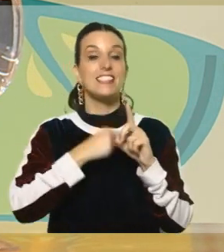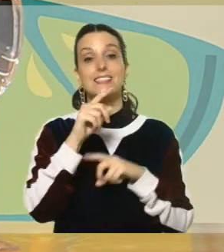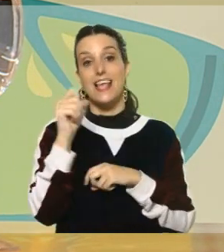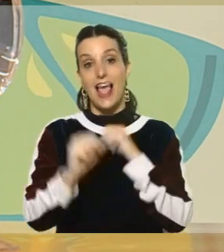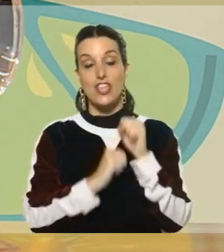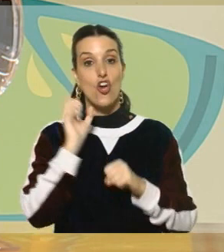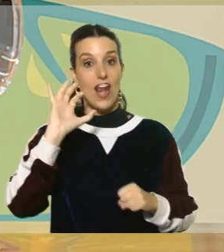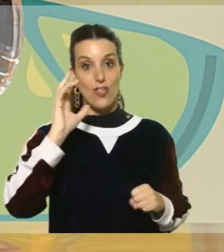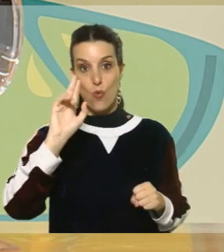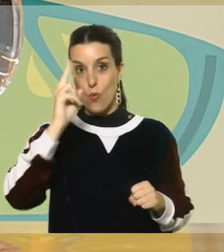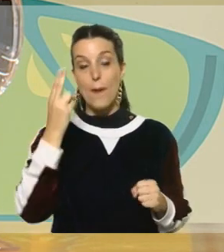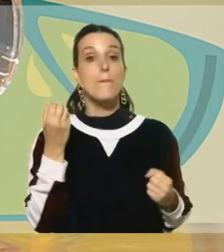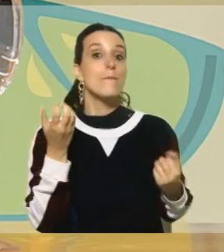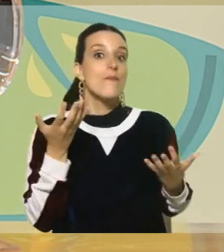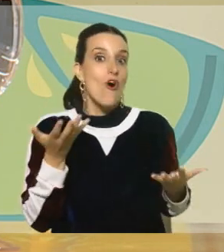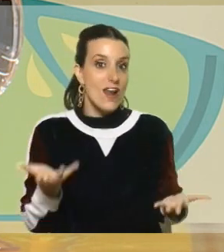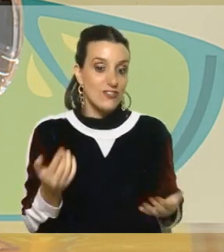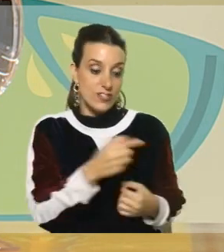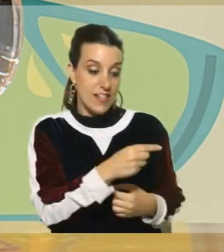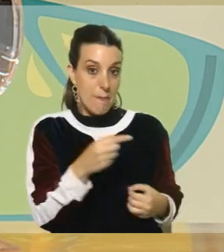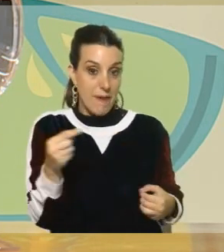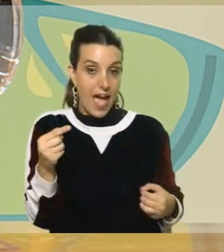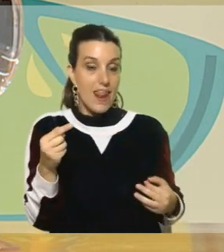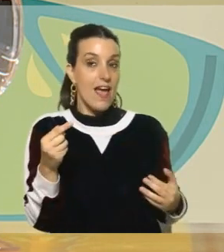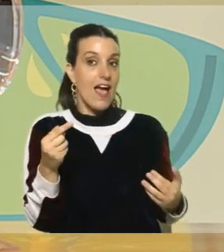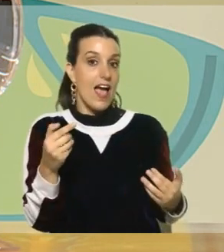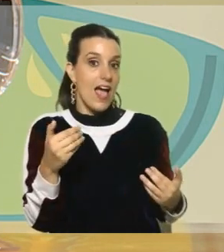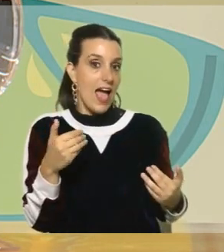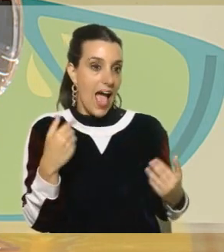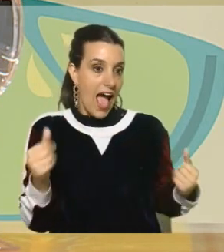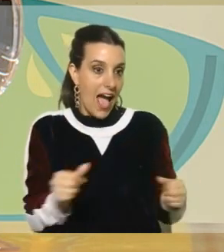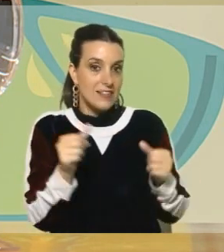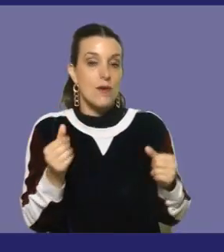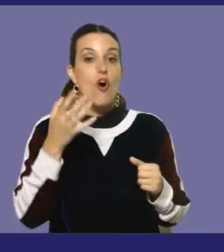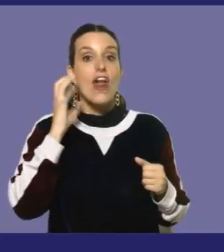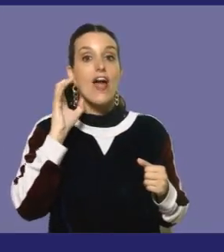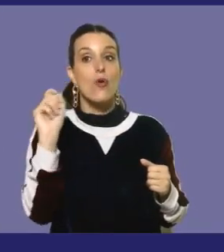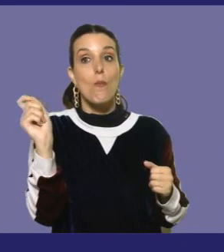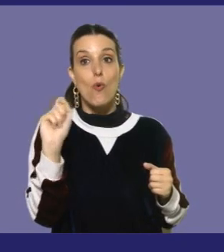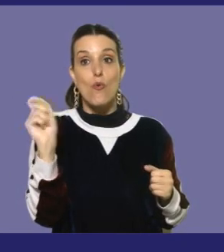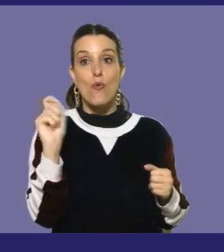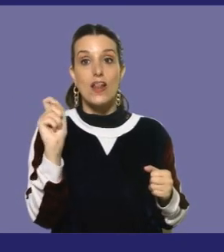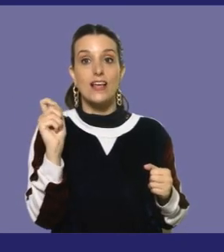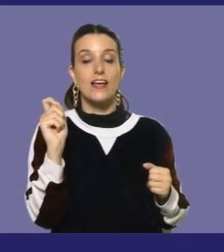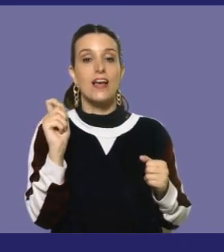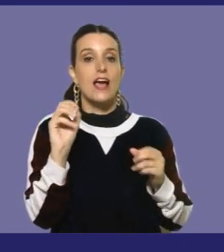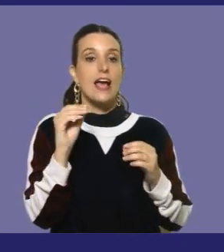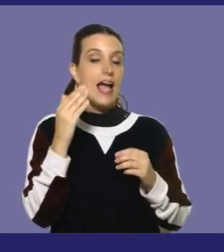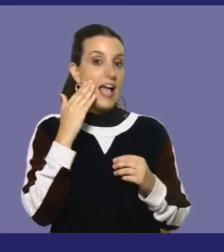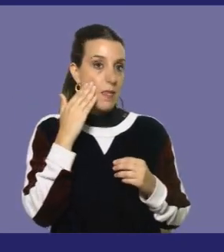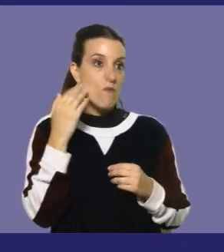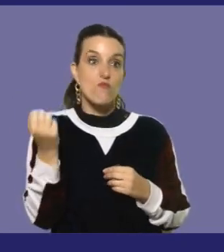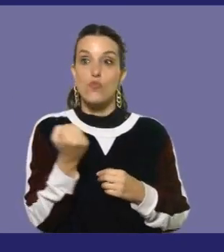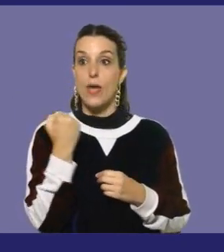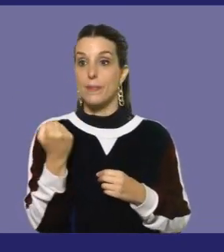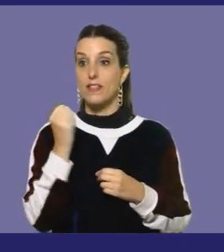radio en Uruguay, por lo tanto en esta semana comenzó y lo hacemos desde la radio pública. Conscientes del papel que jugaron las